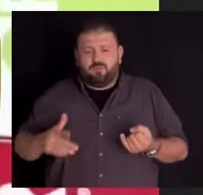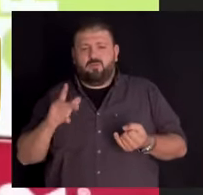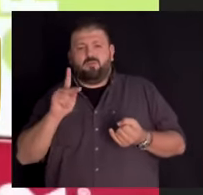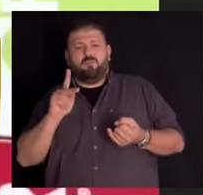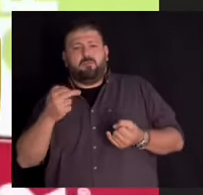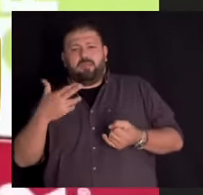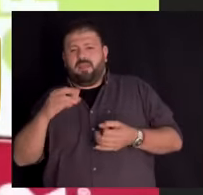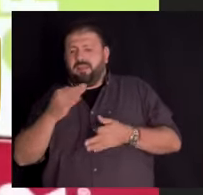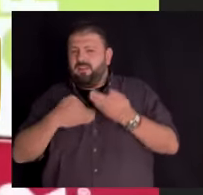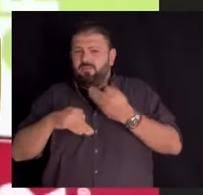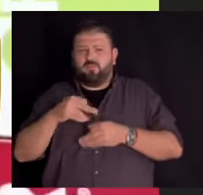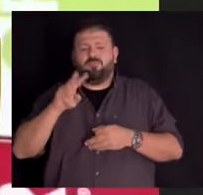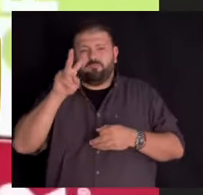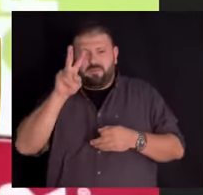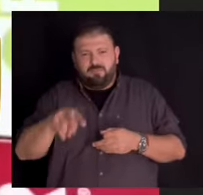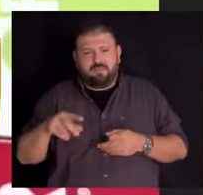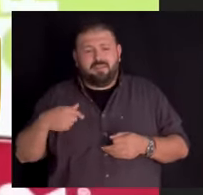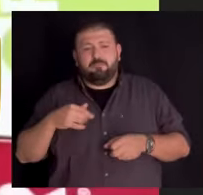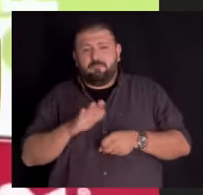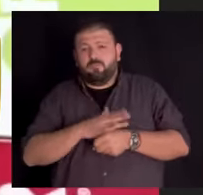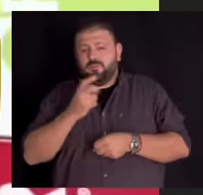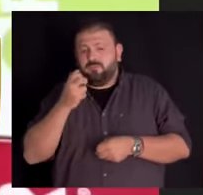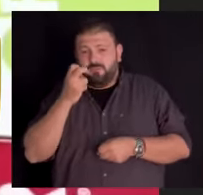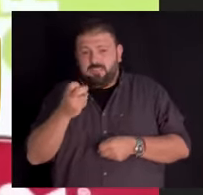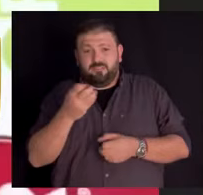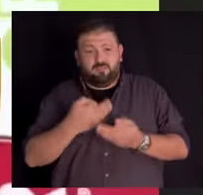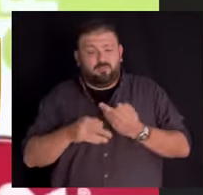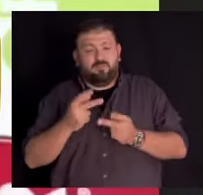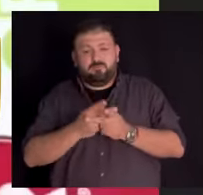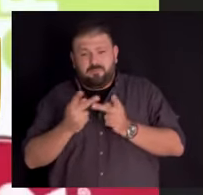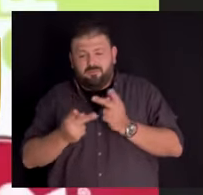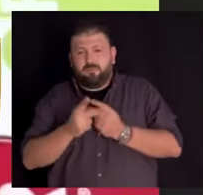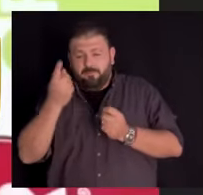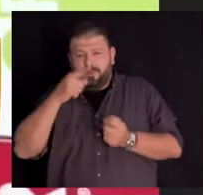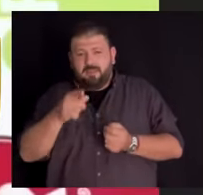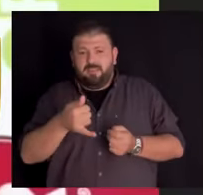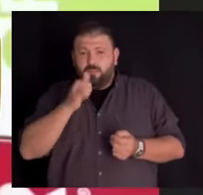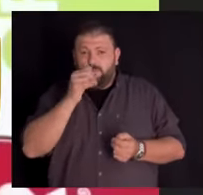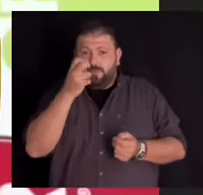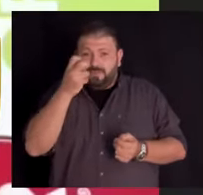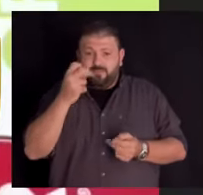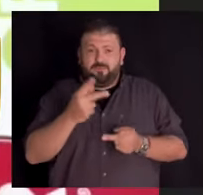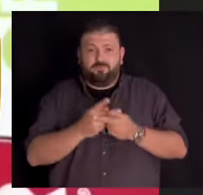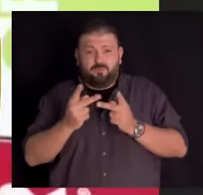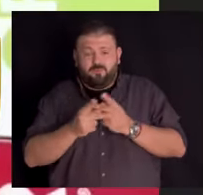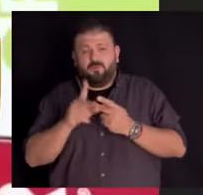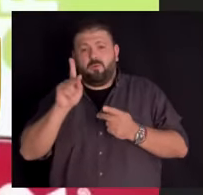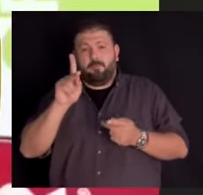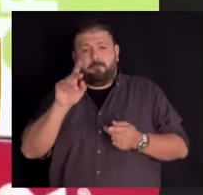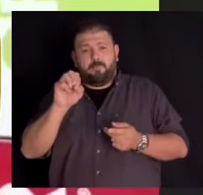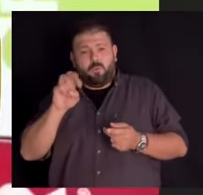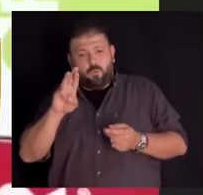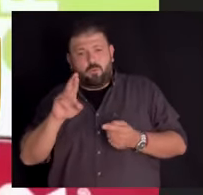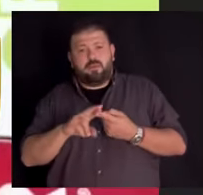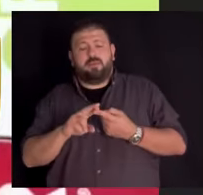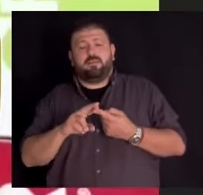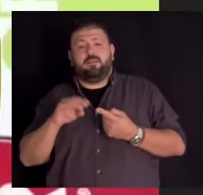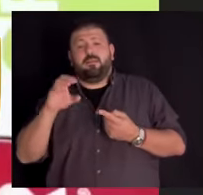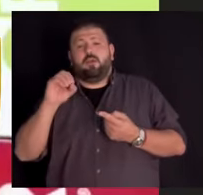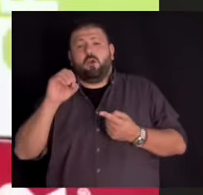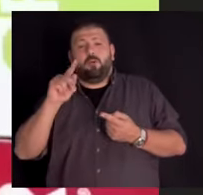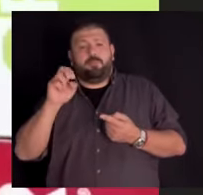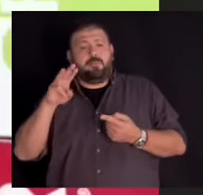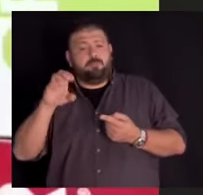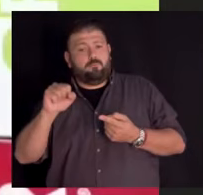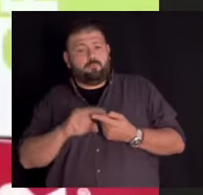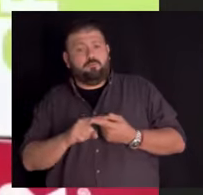yo les recomiendo mucho que nutran su sistema nervioso, Power Maker, Optimus, estar bien.